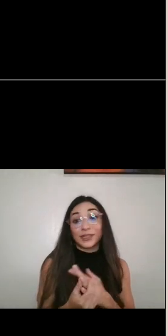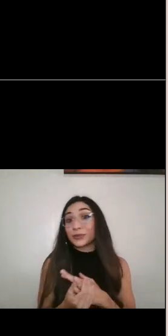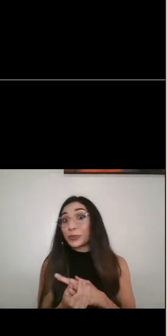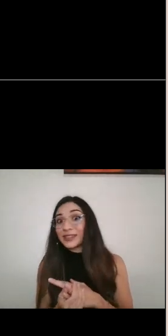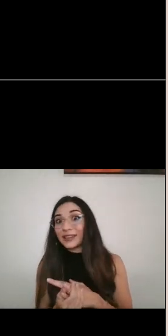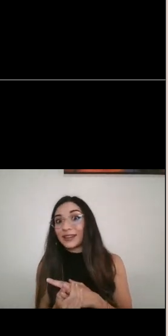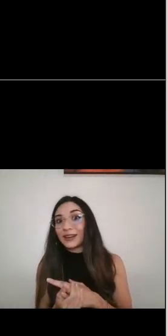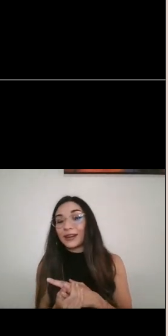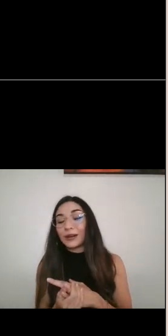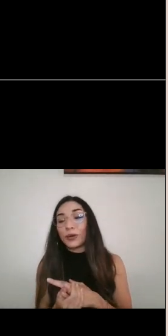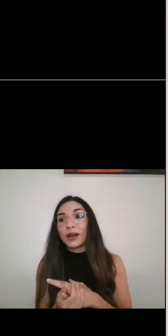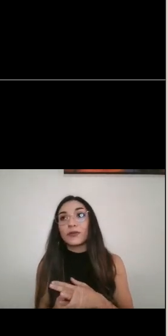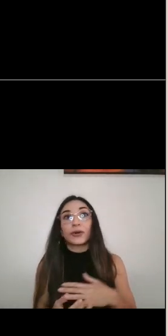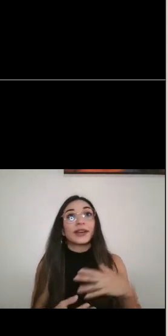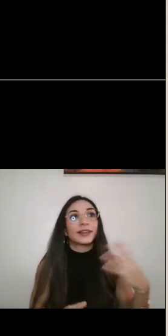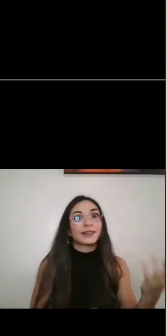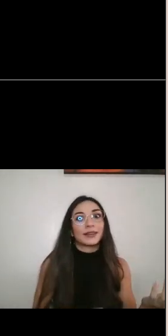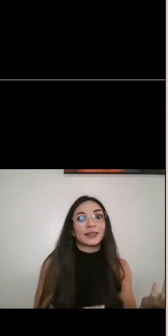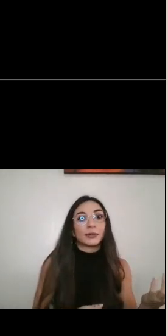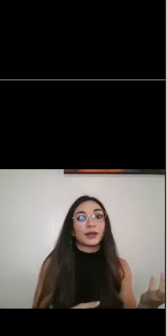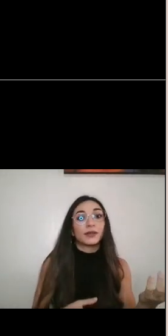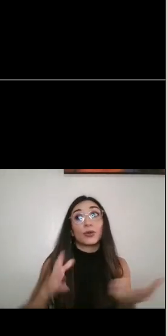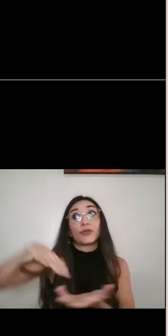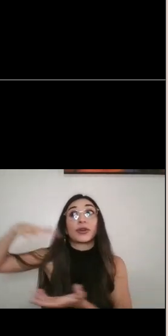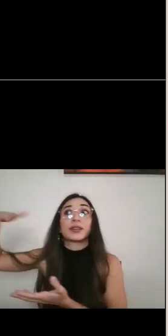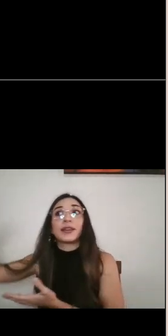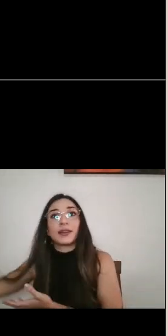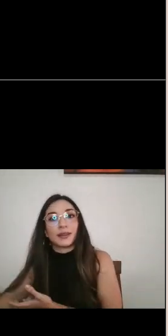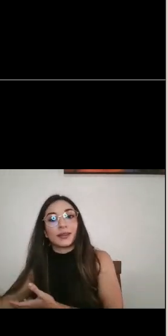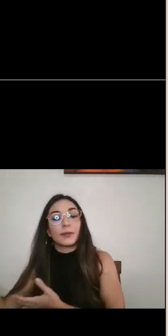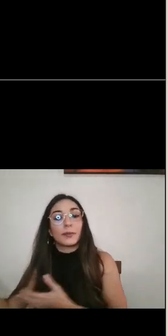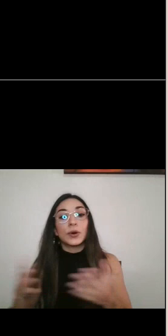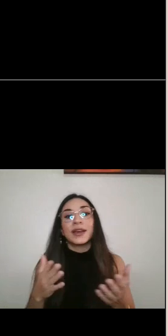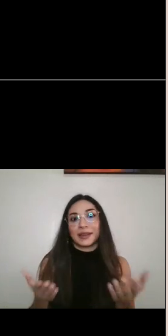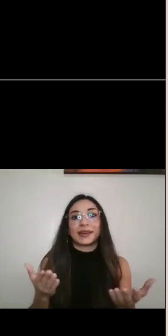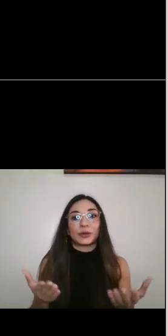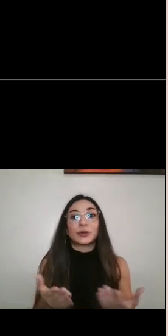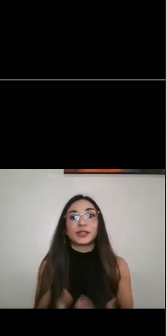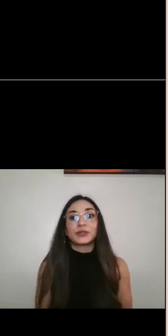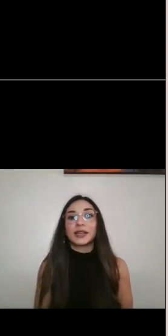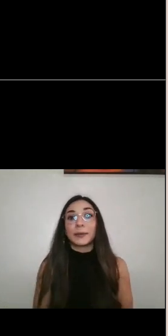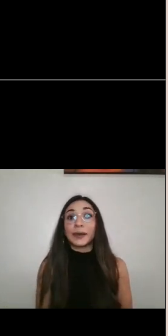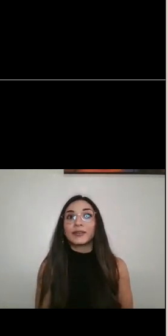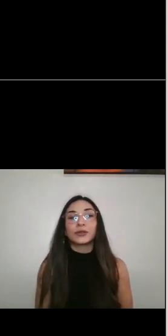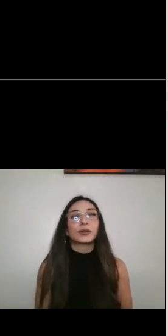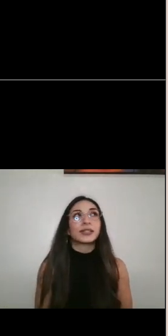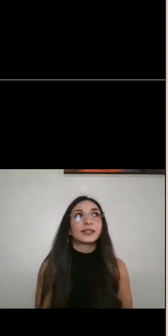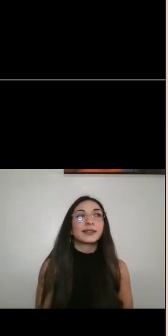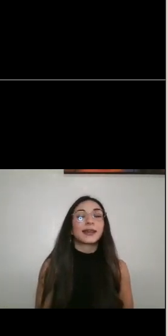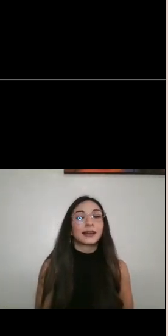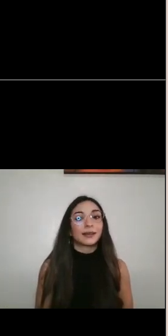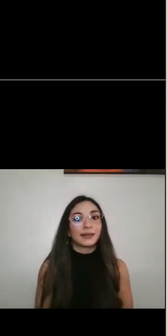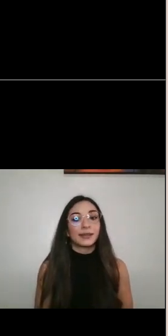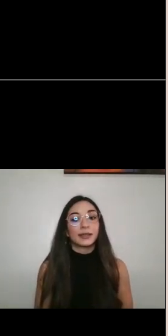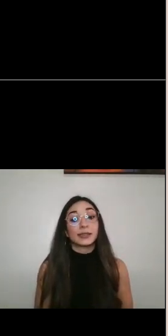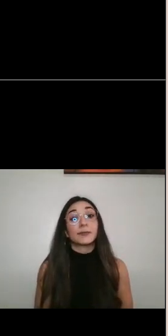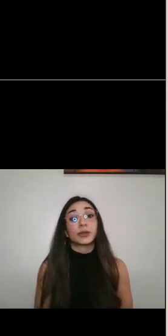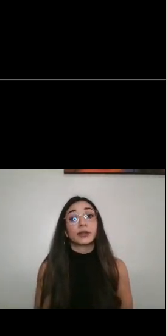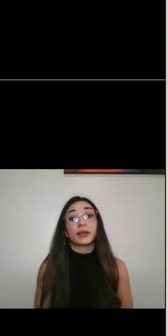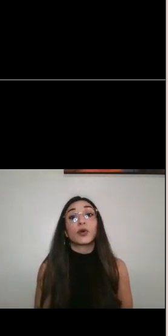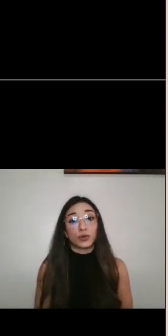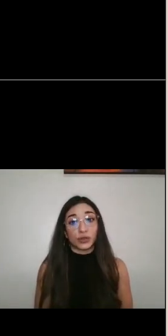¿Fue después de que adquiriera el lenguaje? ¿Fue desde el nacimiento o fue adquirido en el tiempo? Todos esos elementos, todas esas características,